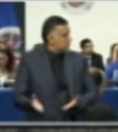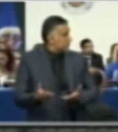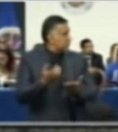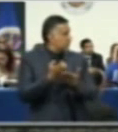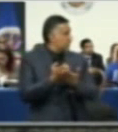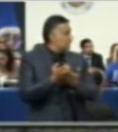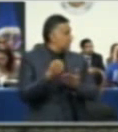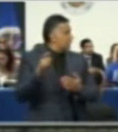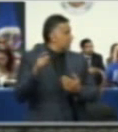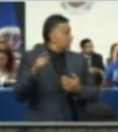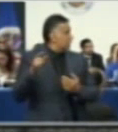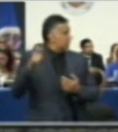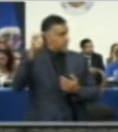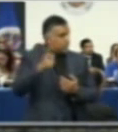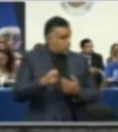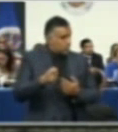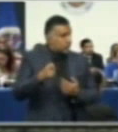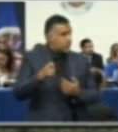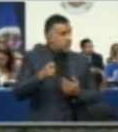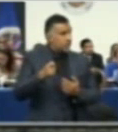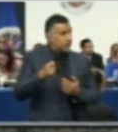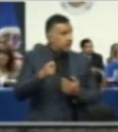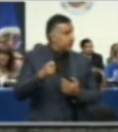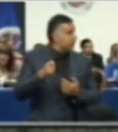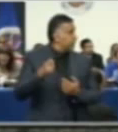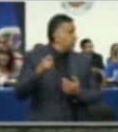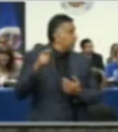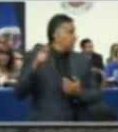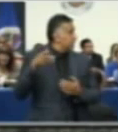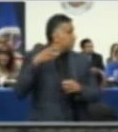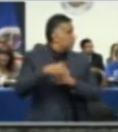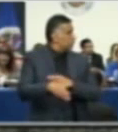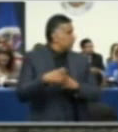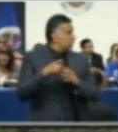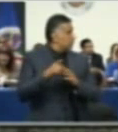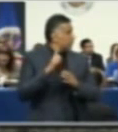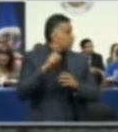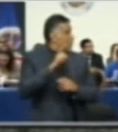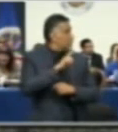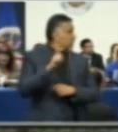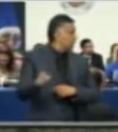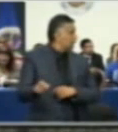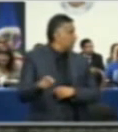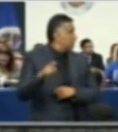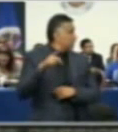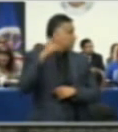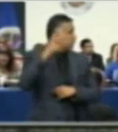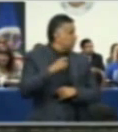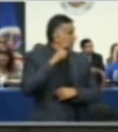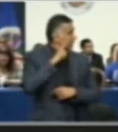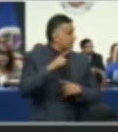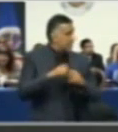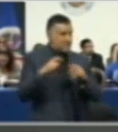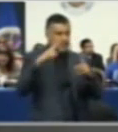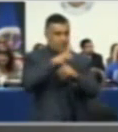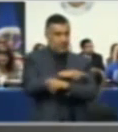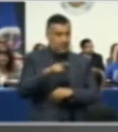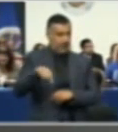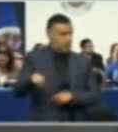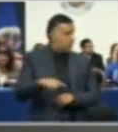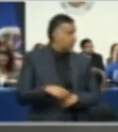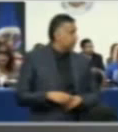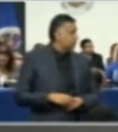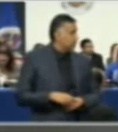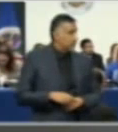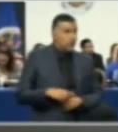económica, llámese pensión, el momento de otorgarle la pensión va a ser más difícil para él. Y después